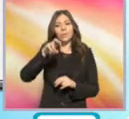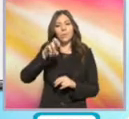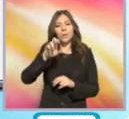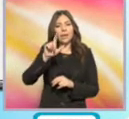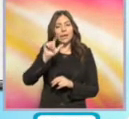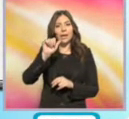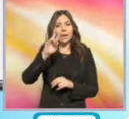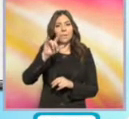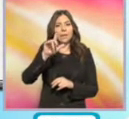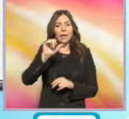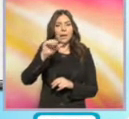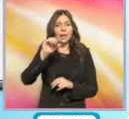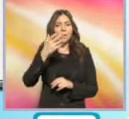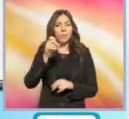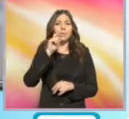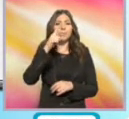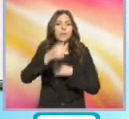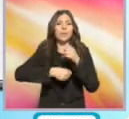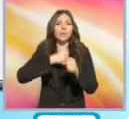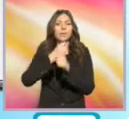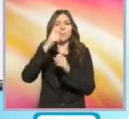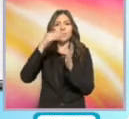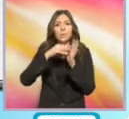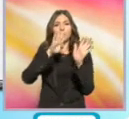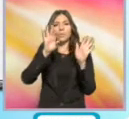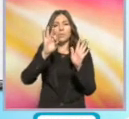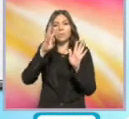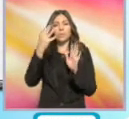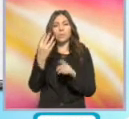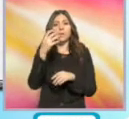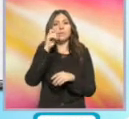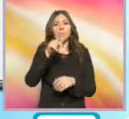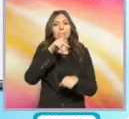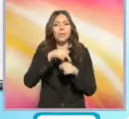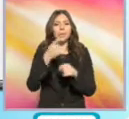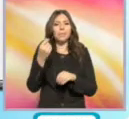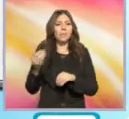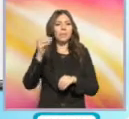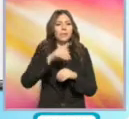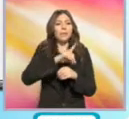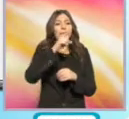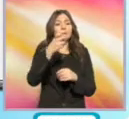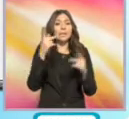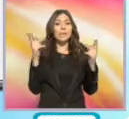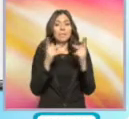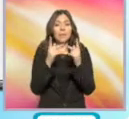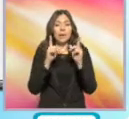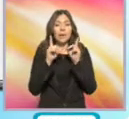en el 44, y entonces veíamos a Miguel Alemán, que es la inauguración. Y esa es la placa que se pone primero. Mira,